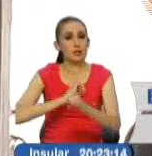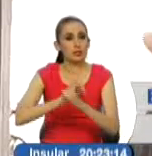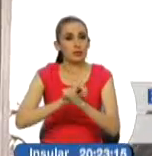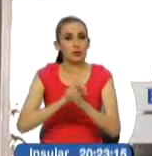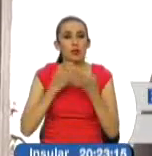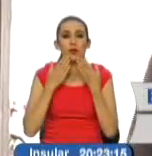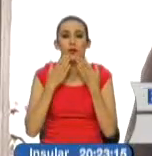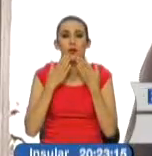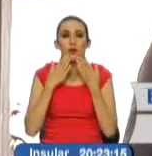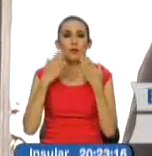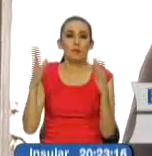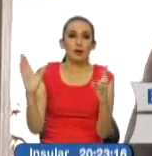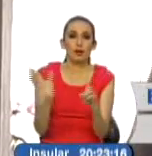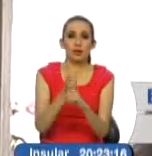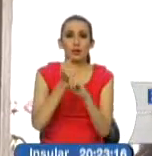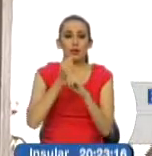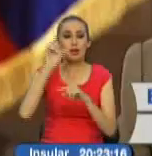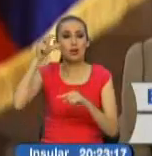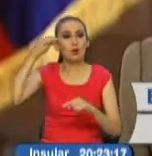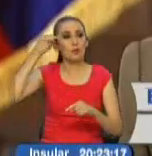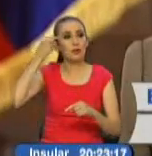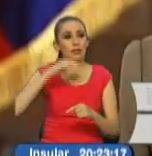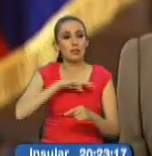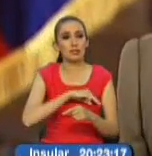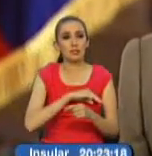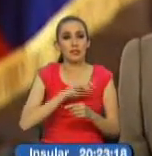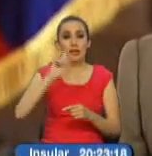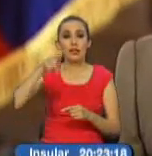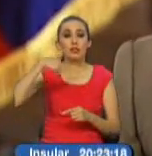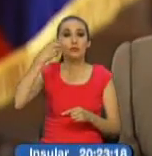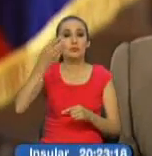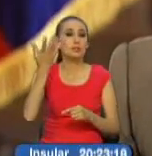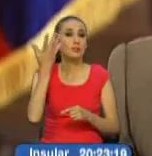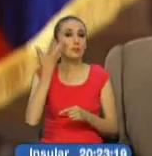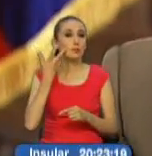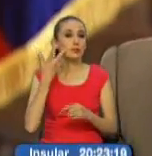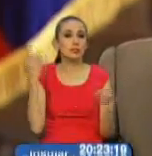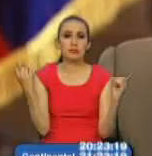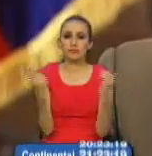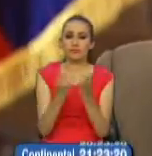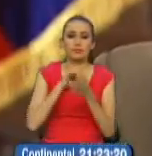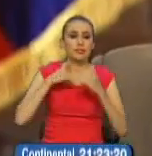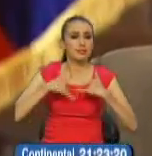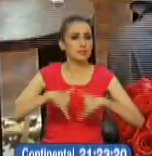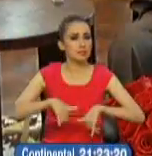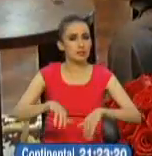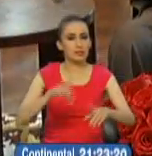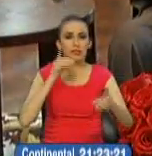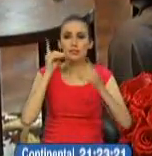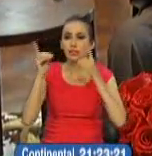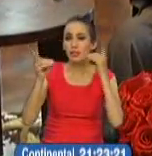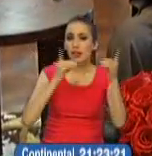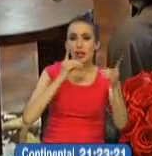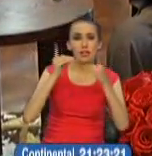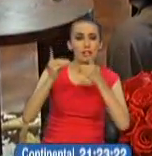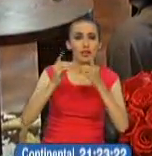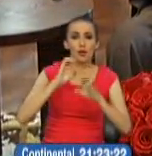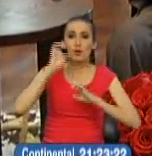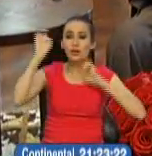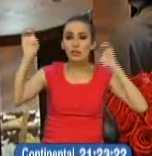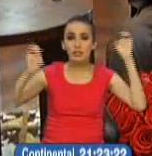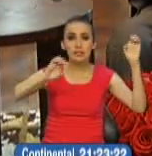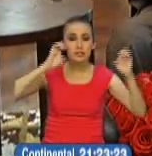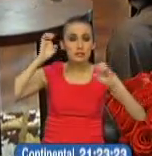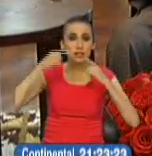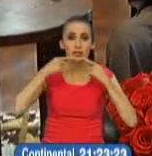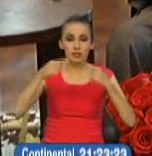con aval soberano para los gobiernos parroquiales. En los próximos días, el jefe de Estado seguirá con esta convocatoria a diálogos, estrategia la